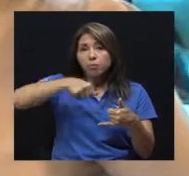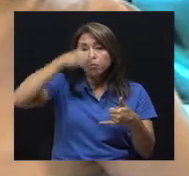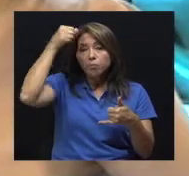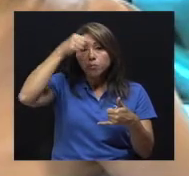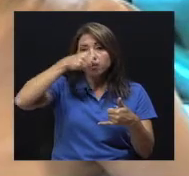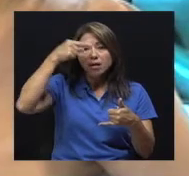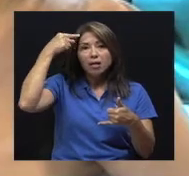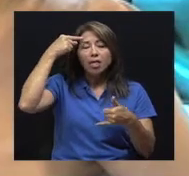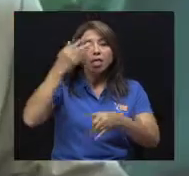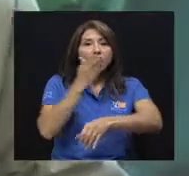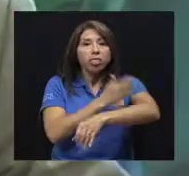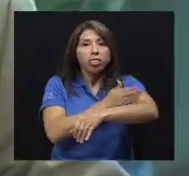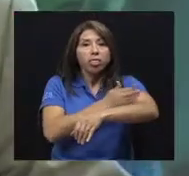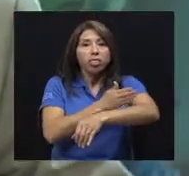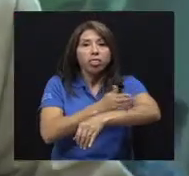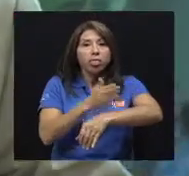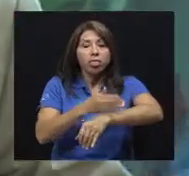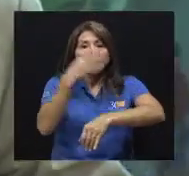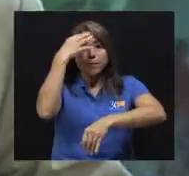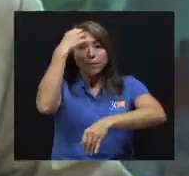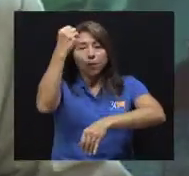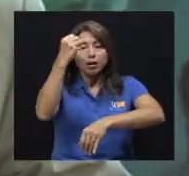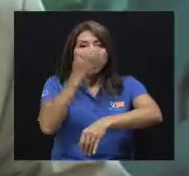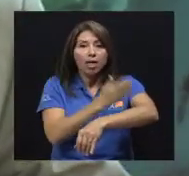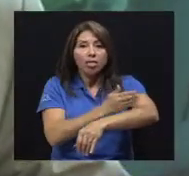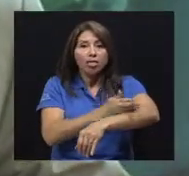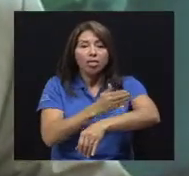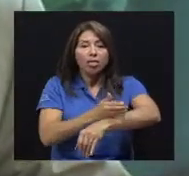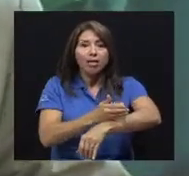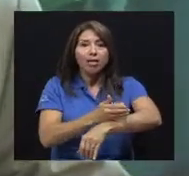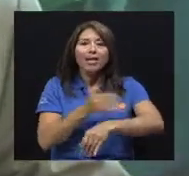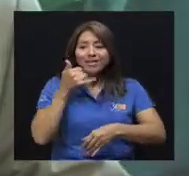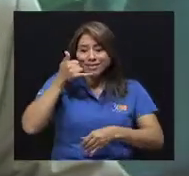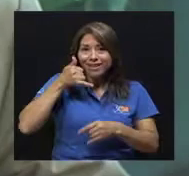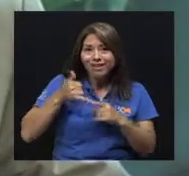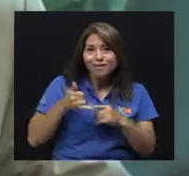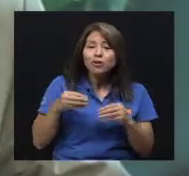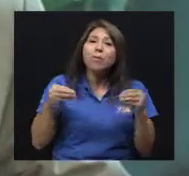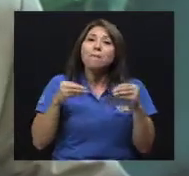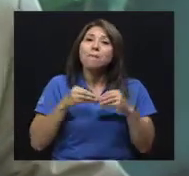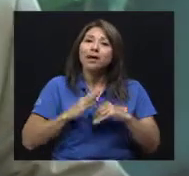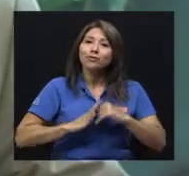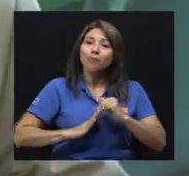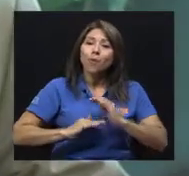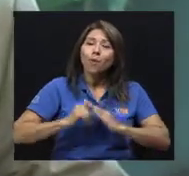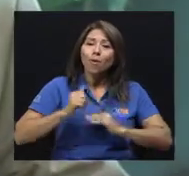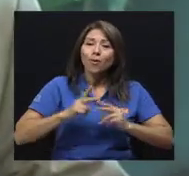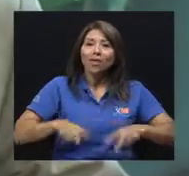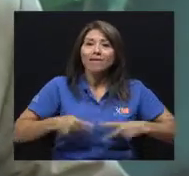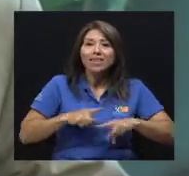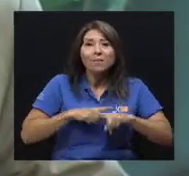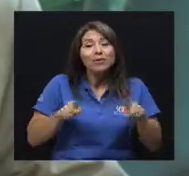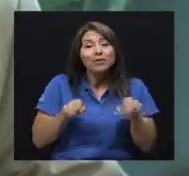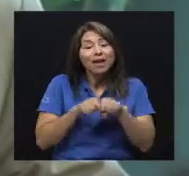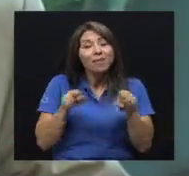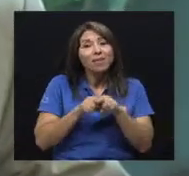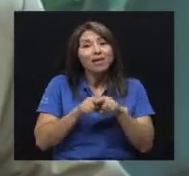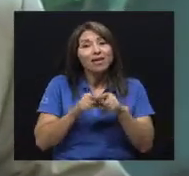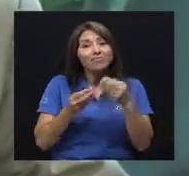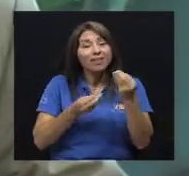deterioro cognitivo. Entonces, los dispositivos nos hacen la vida más cómoda, pero también tienden a que vayamos atrofiando algunos